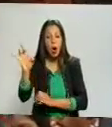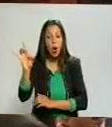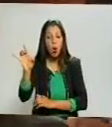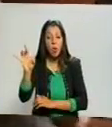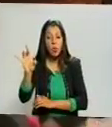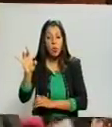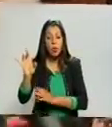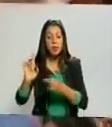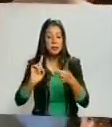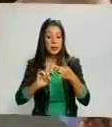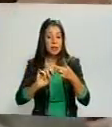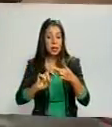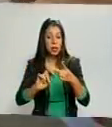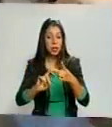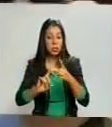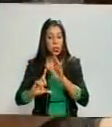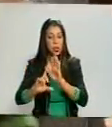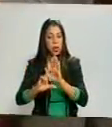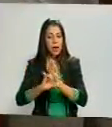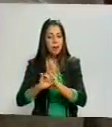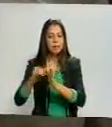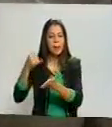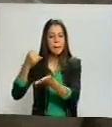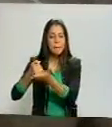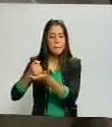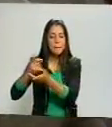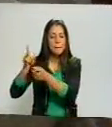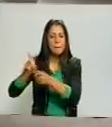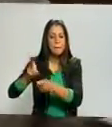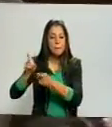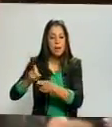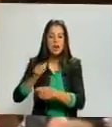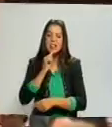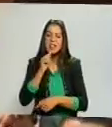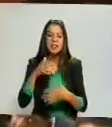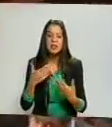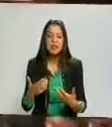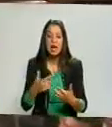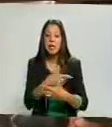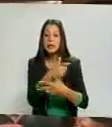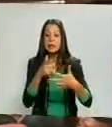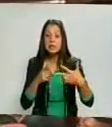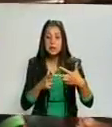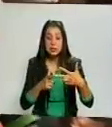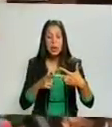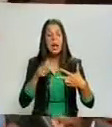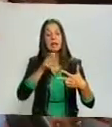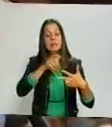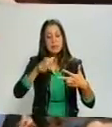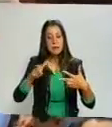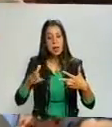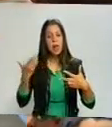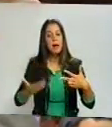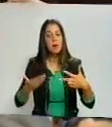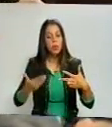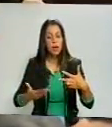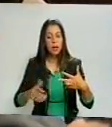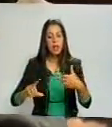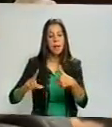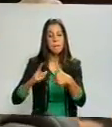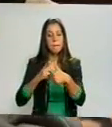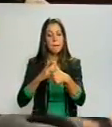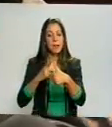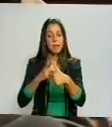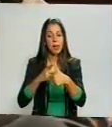lugar, ese régimen especial tributario, ¿para quiénes? Para tres sujetos fundamentales que establece la ley. En primer